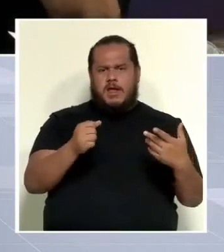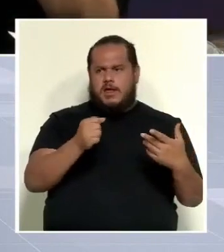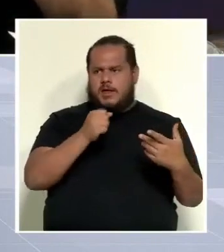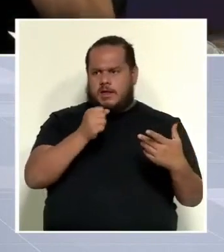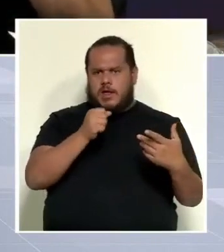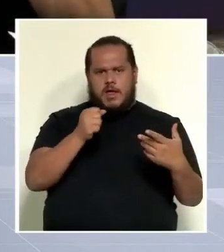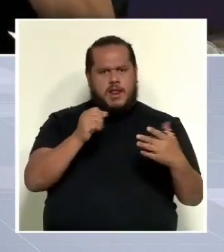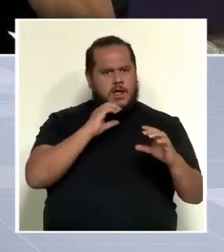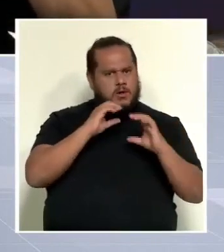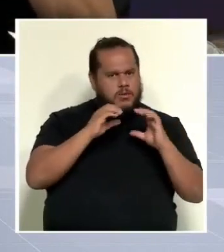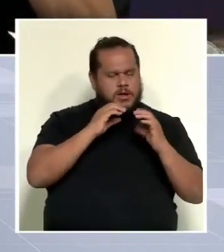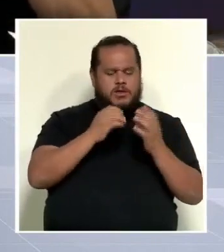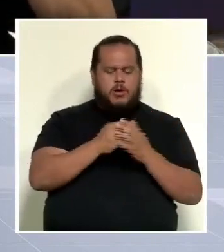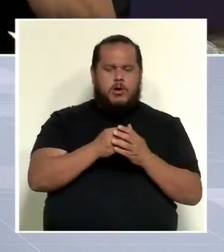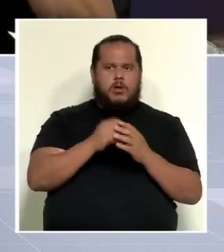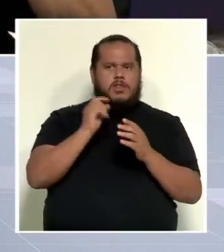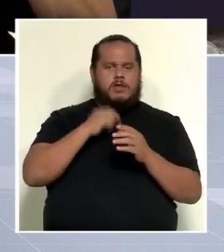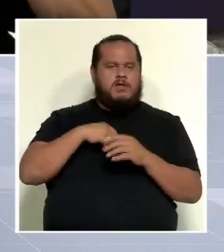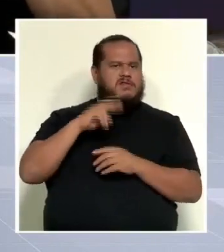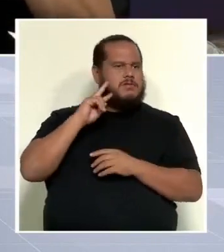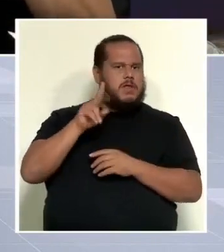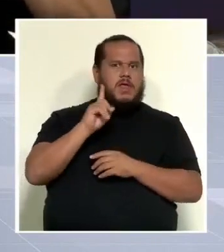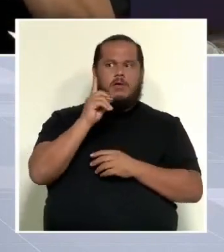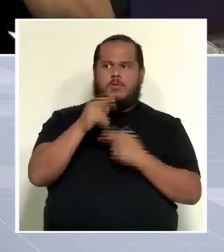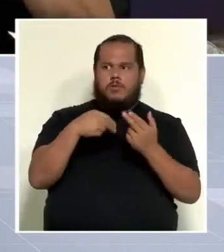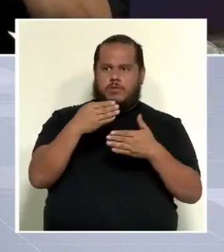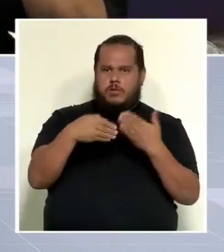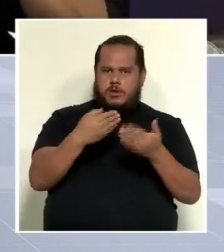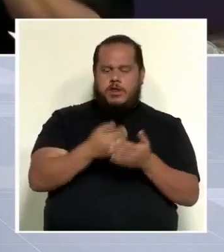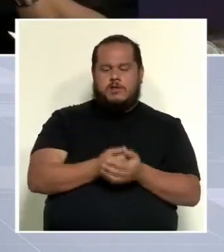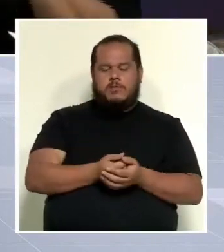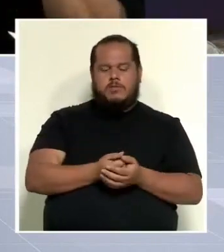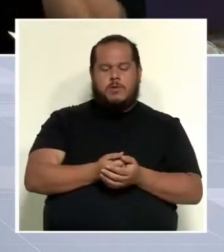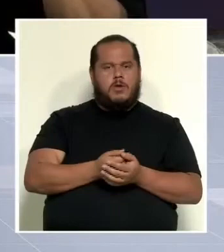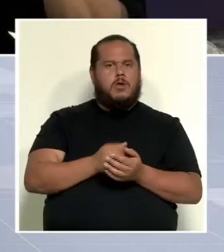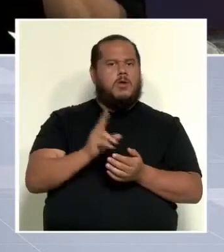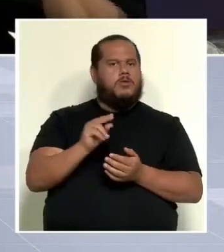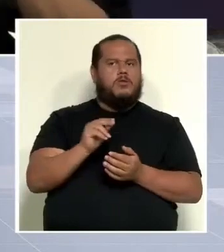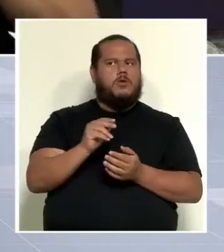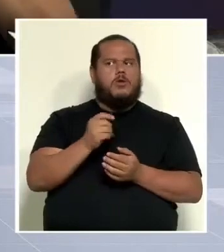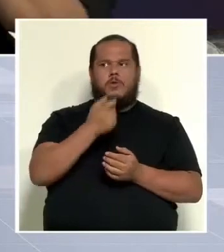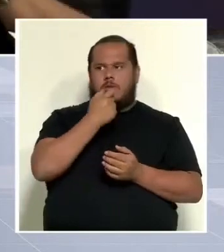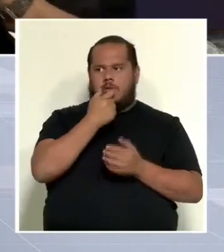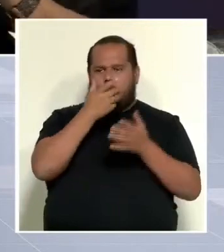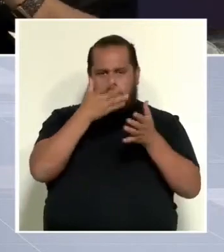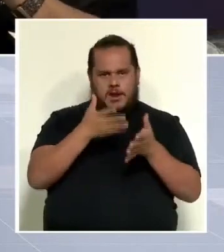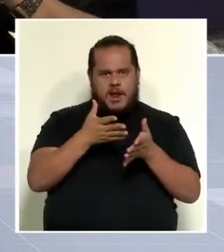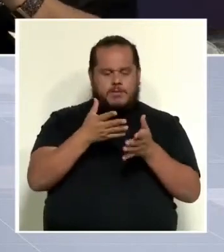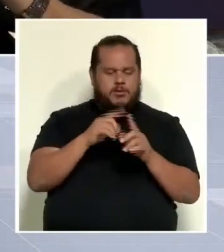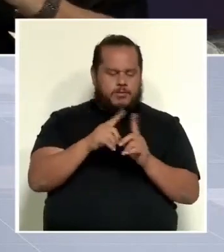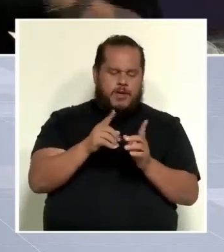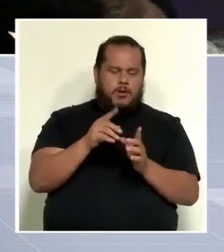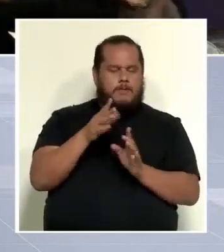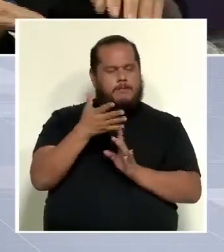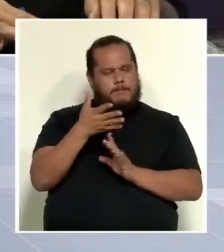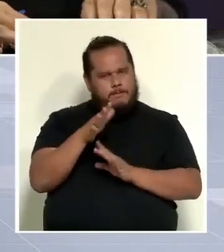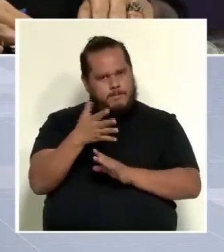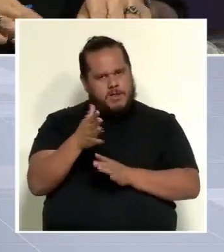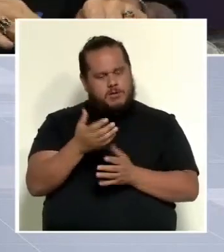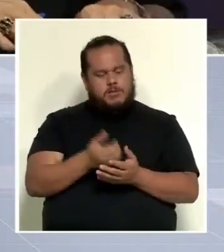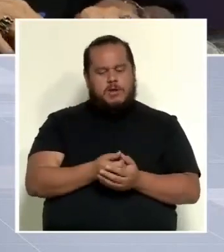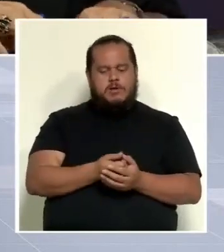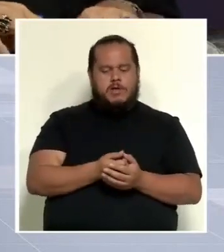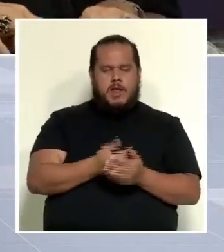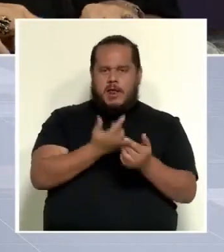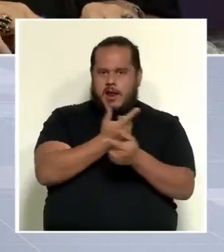pasar desapercibida en un proceso, no como el árbitro de la contienda, pero más o menos?